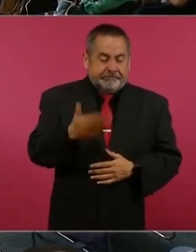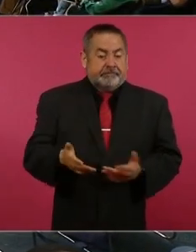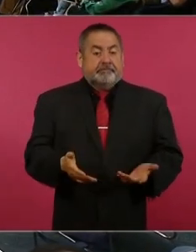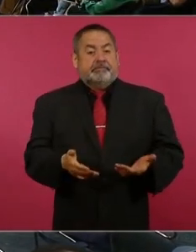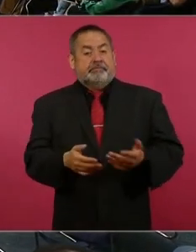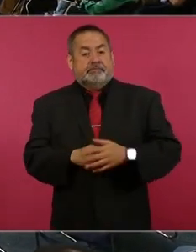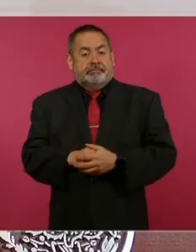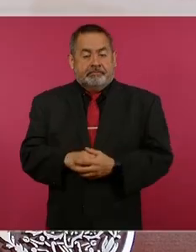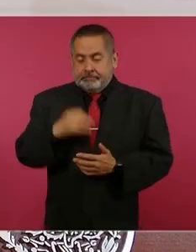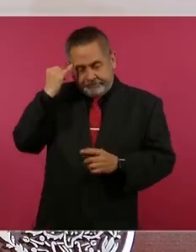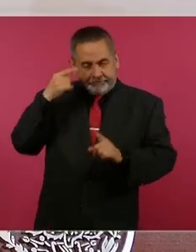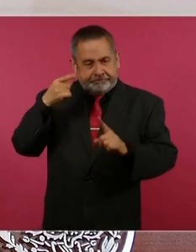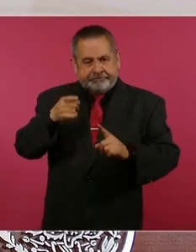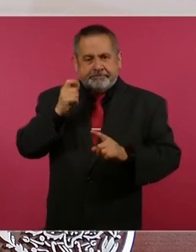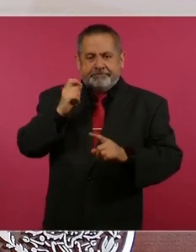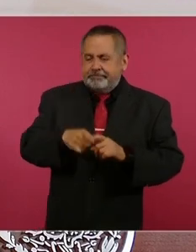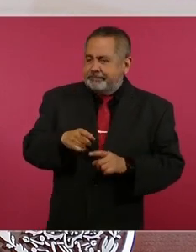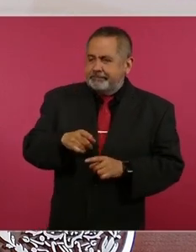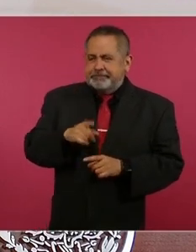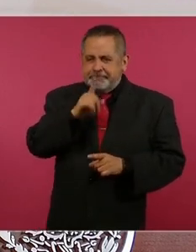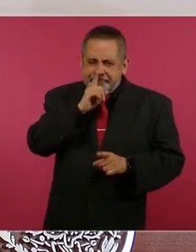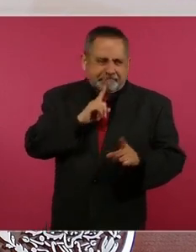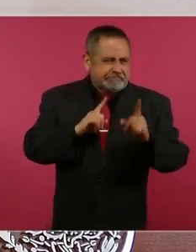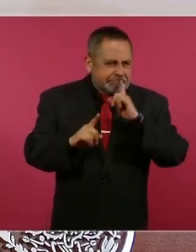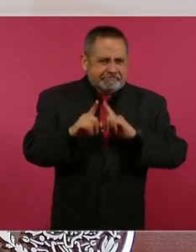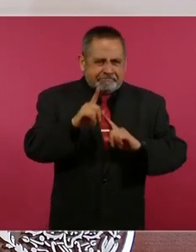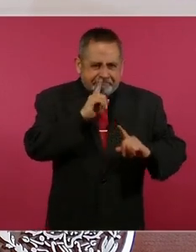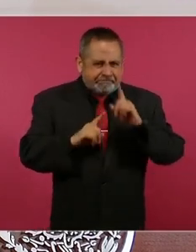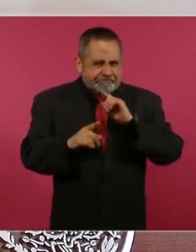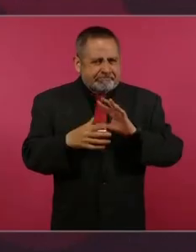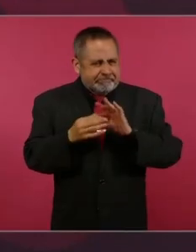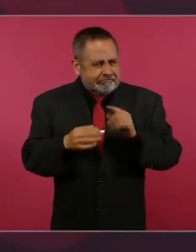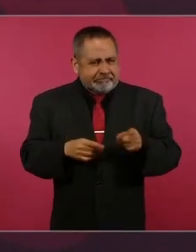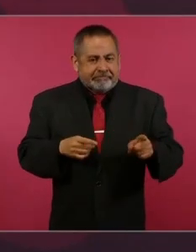La receta es, la fórmula es